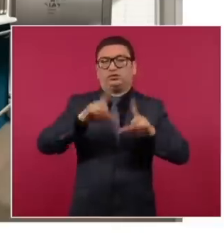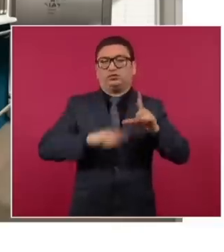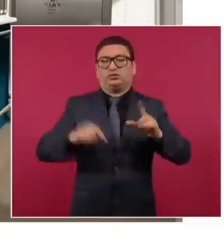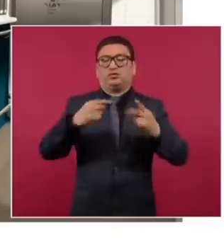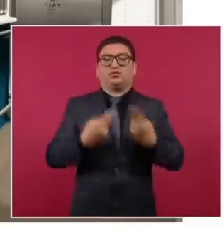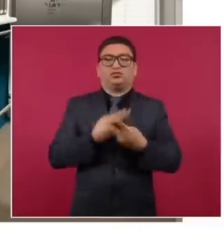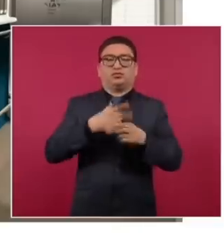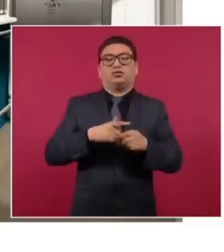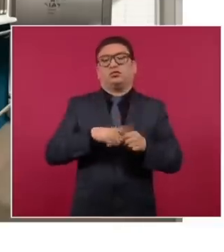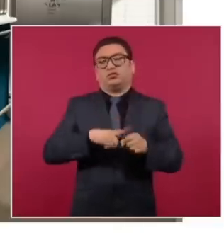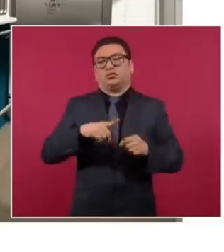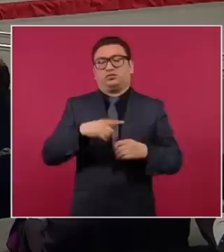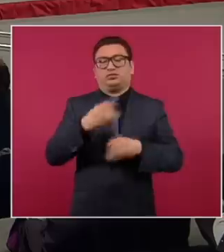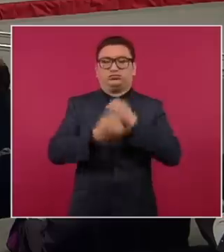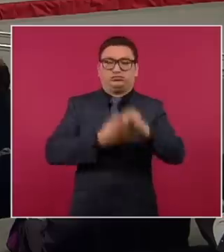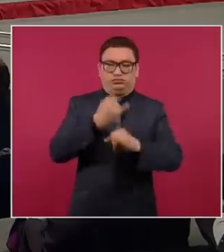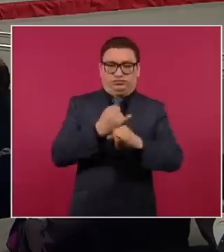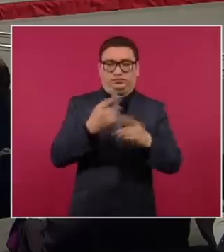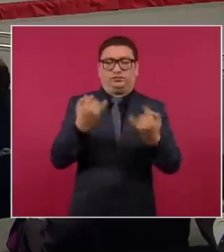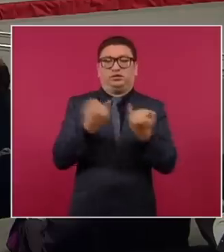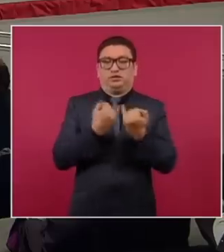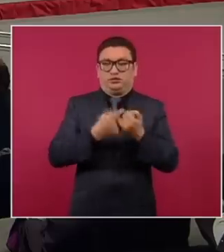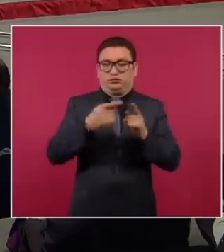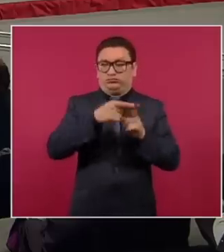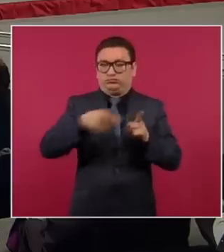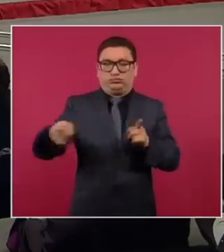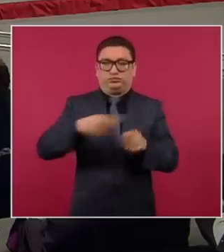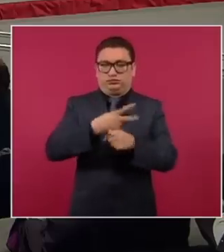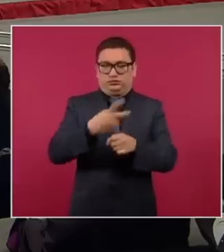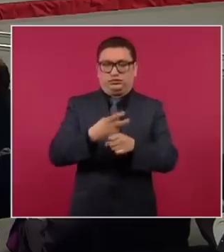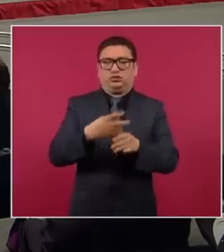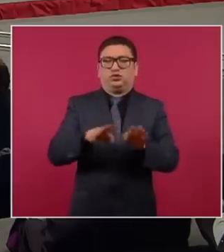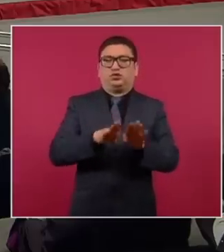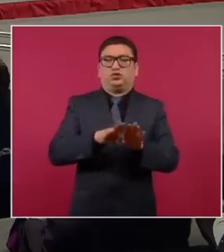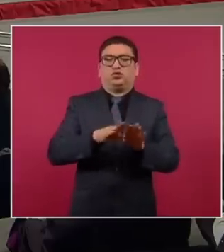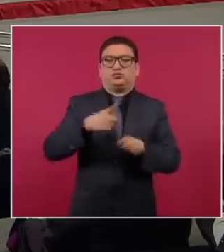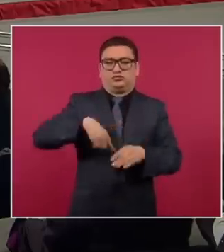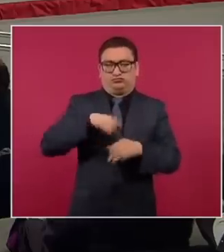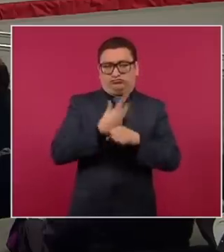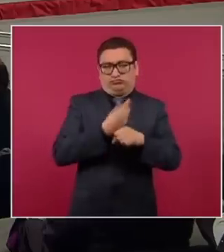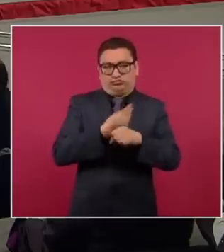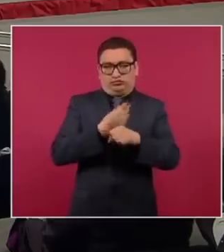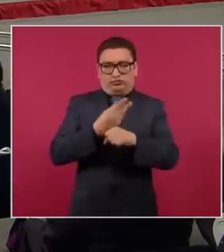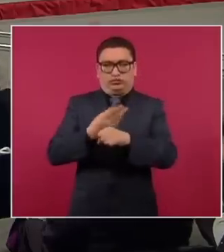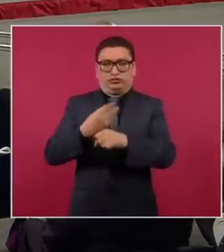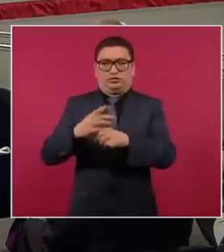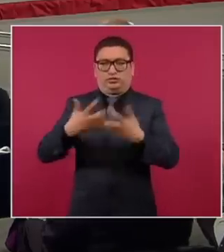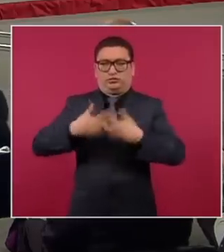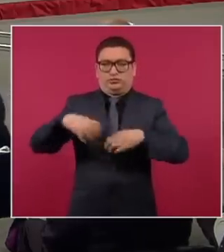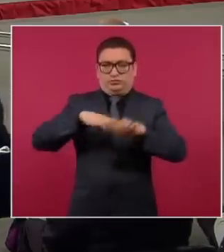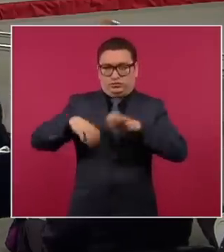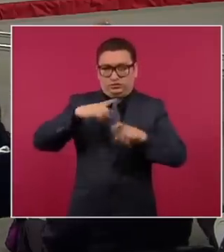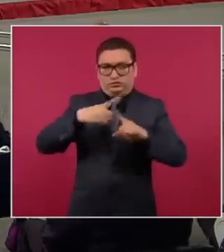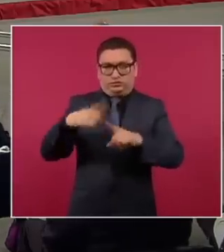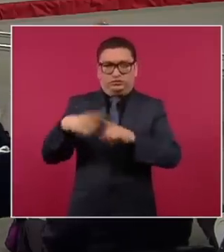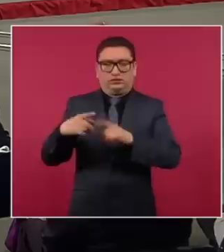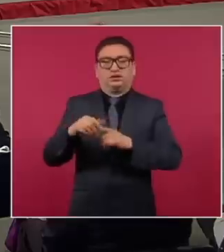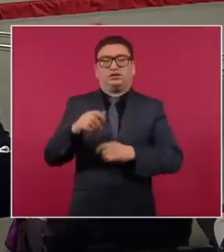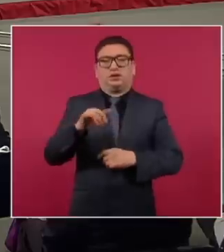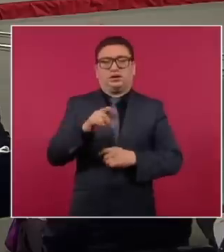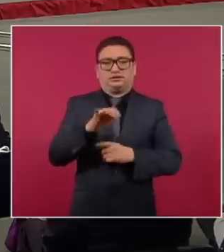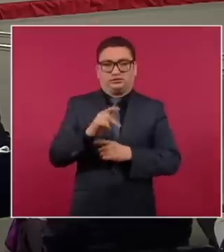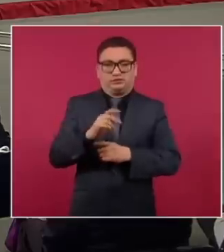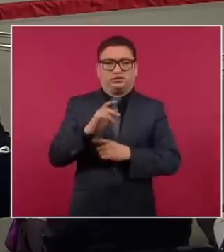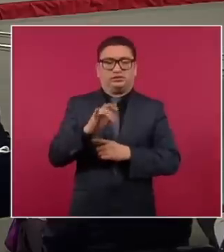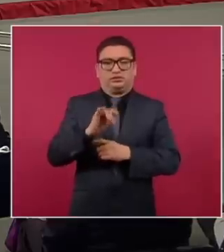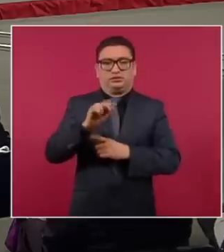internacionales. En el tramo 2 específicamente estamos construyendo también como consorcio entre las empresas de Alstom,